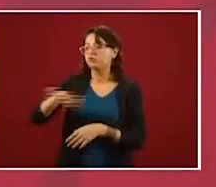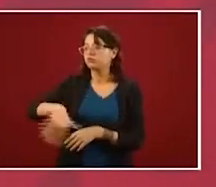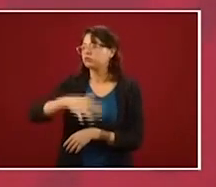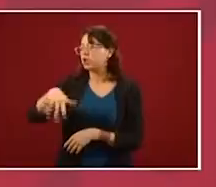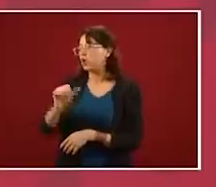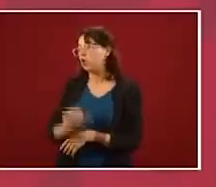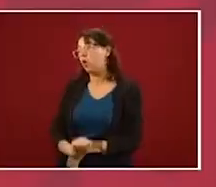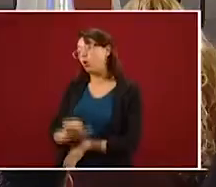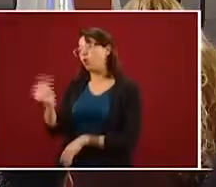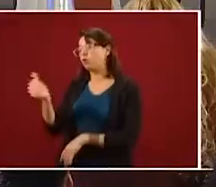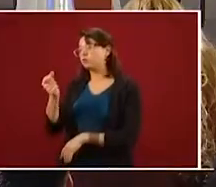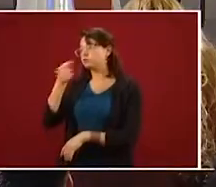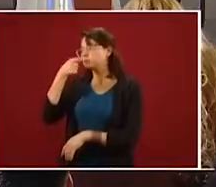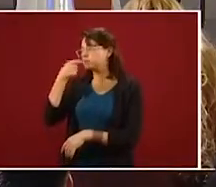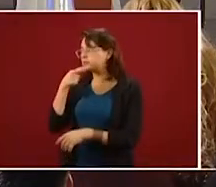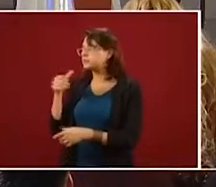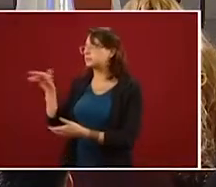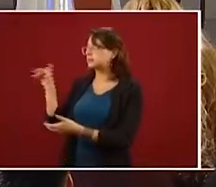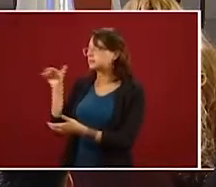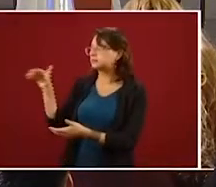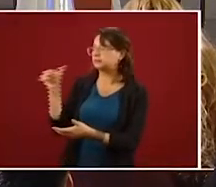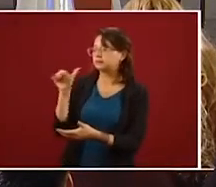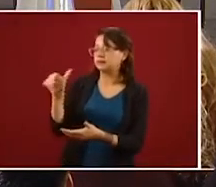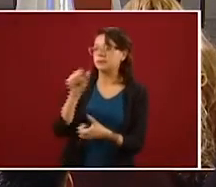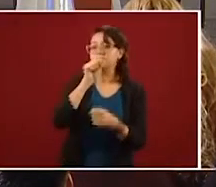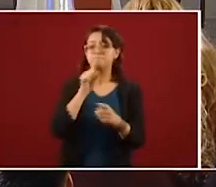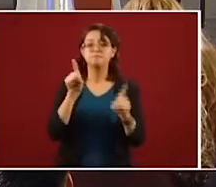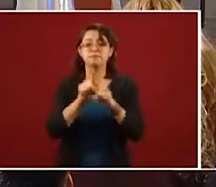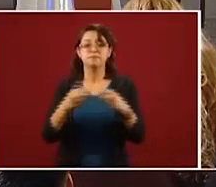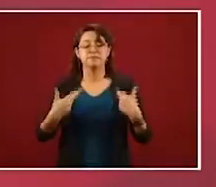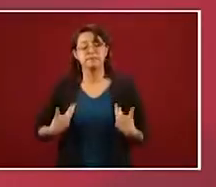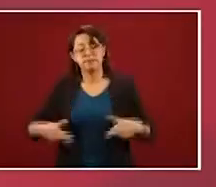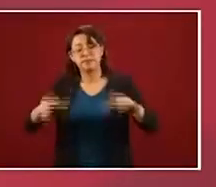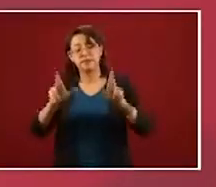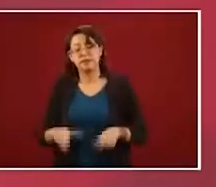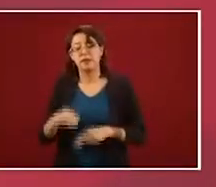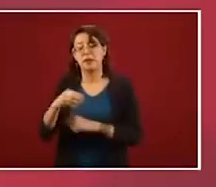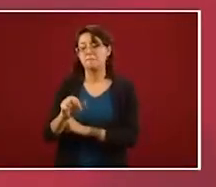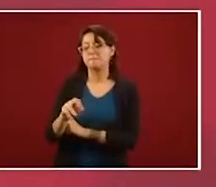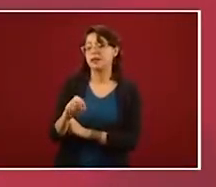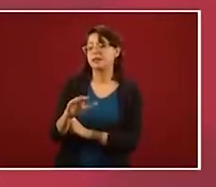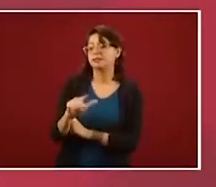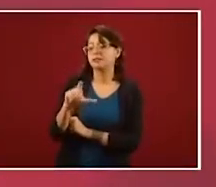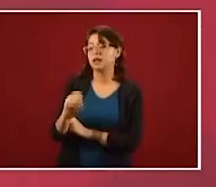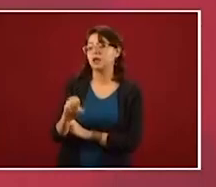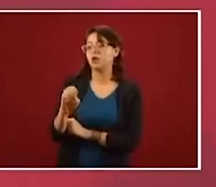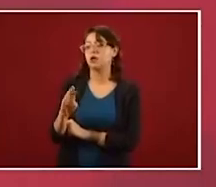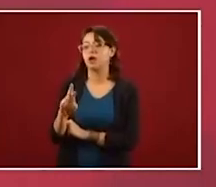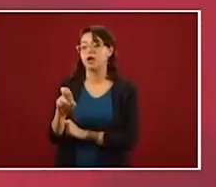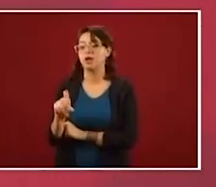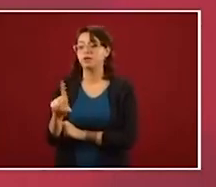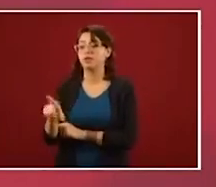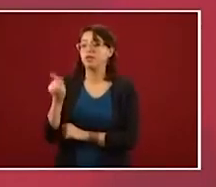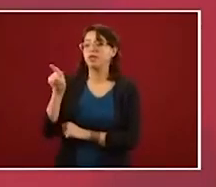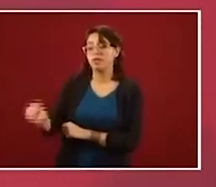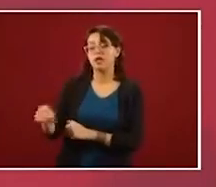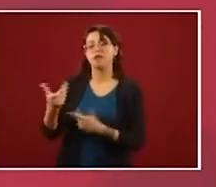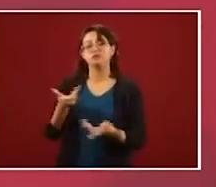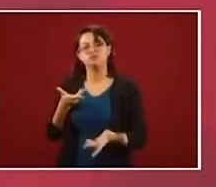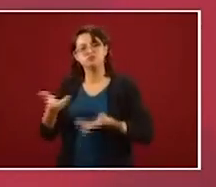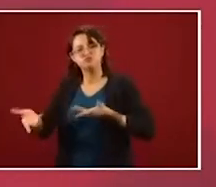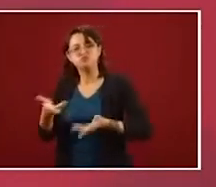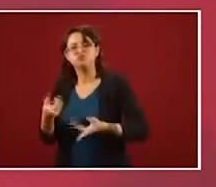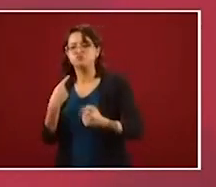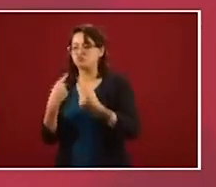medicamentos. Y agradezco también al canciller Marcelo Ebrard su apoyo en la parte diplomática por abrir